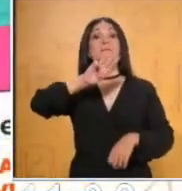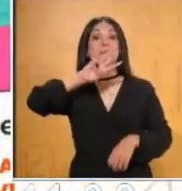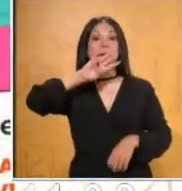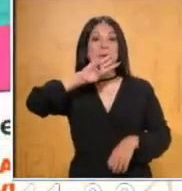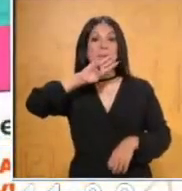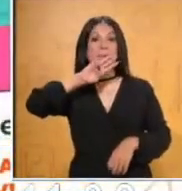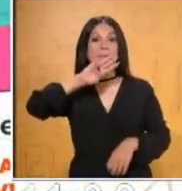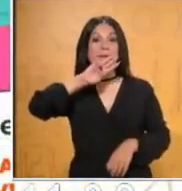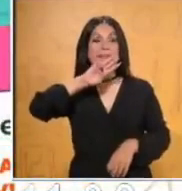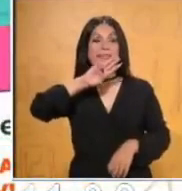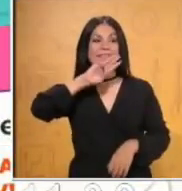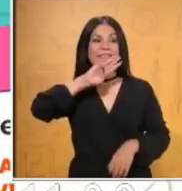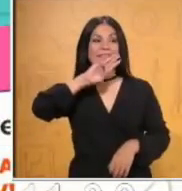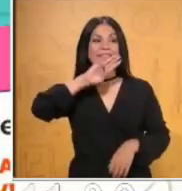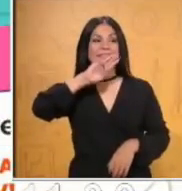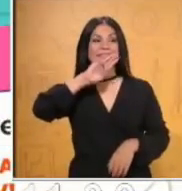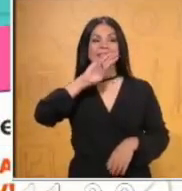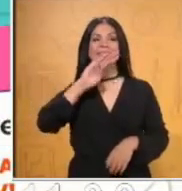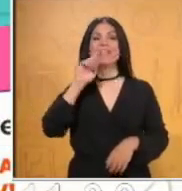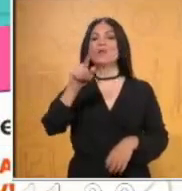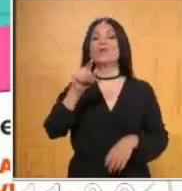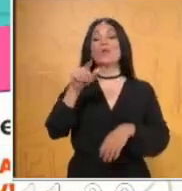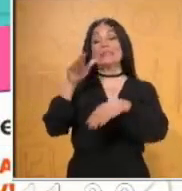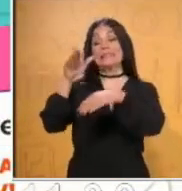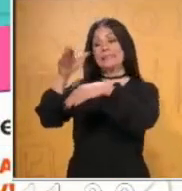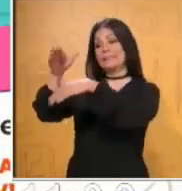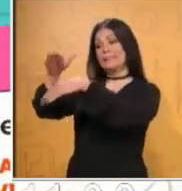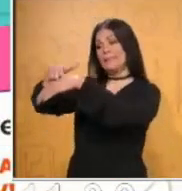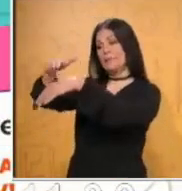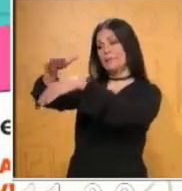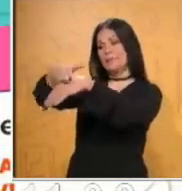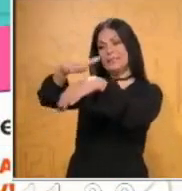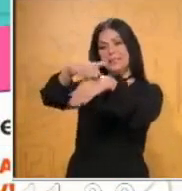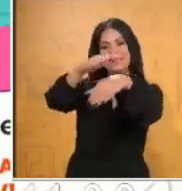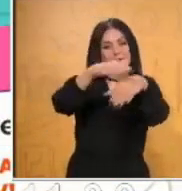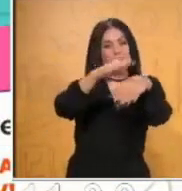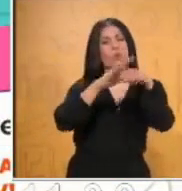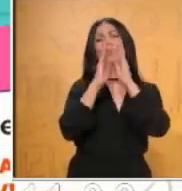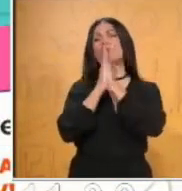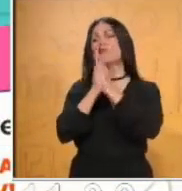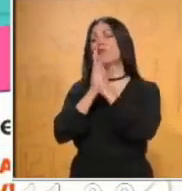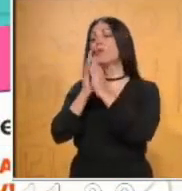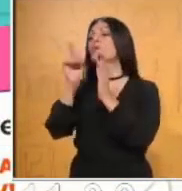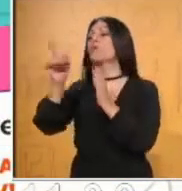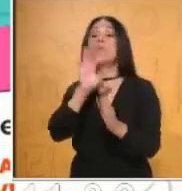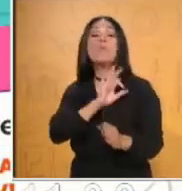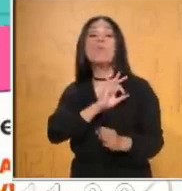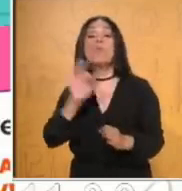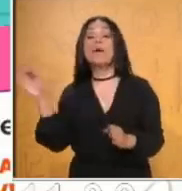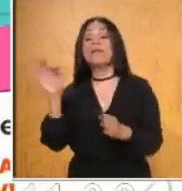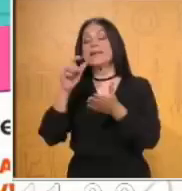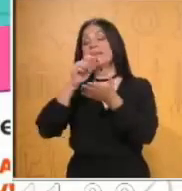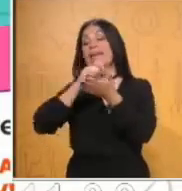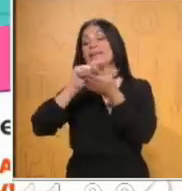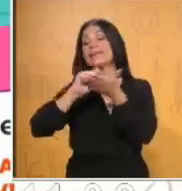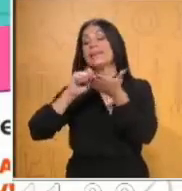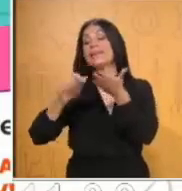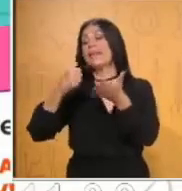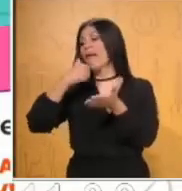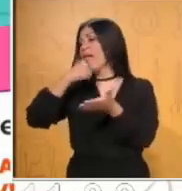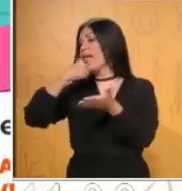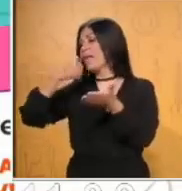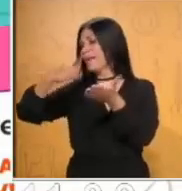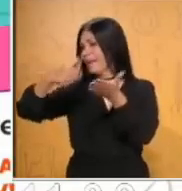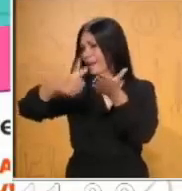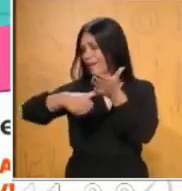Madres. Entonces, ¿a qué te queremos invitar? A que hagas una cartita para tu mamá. El